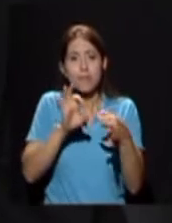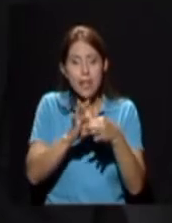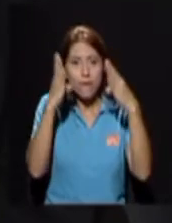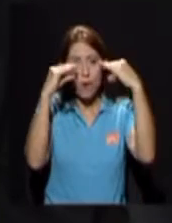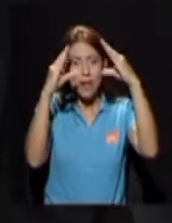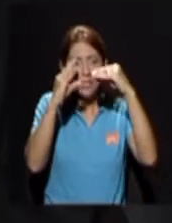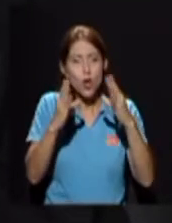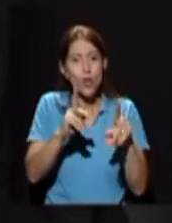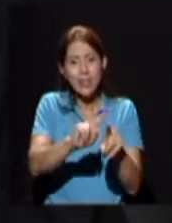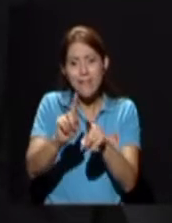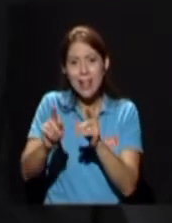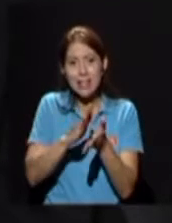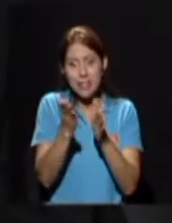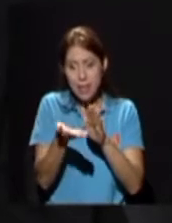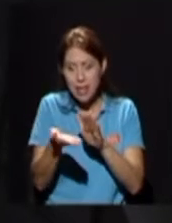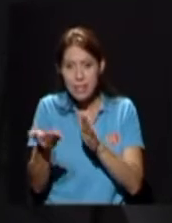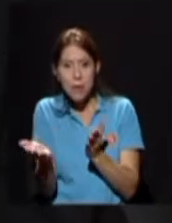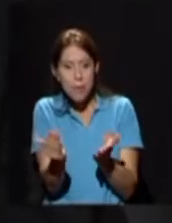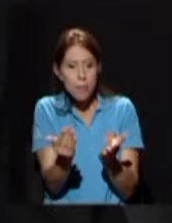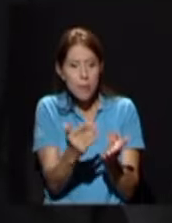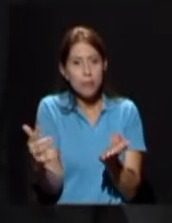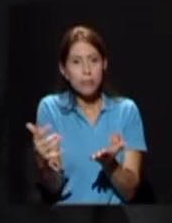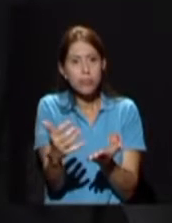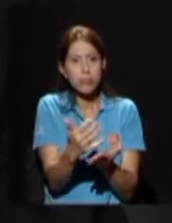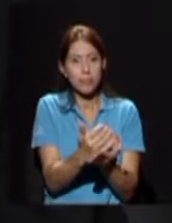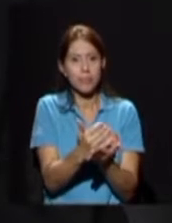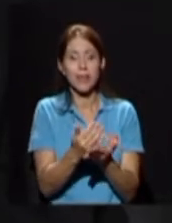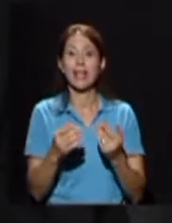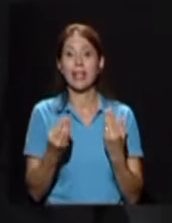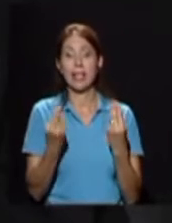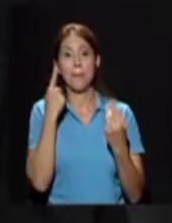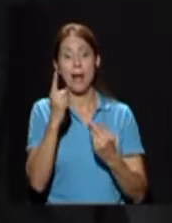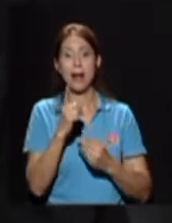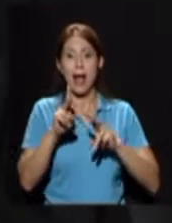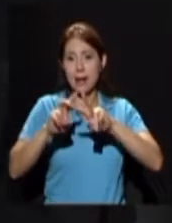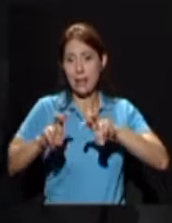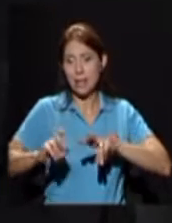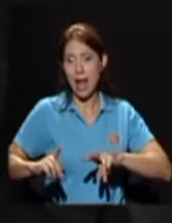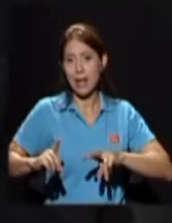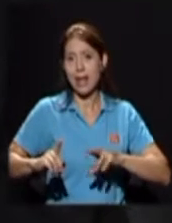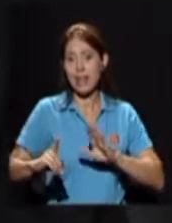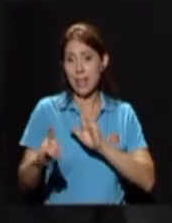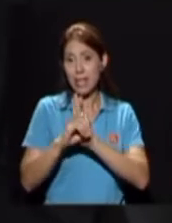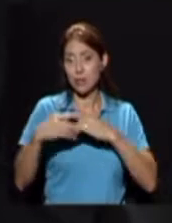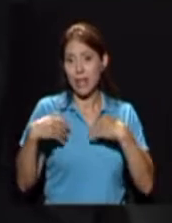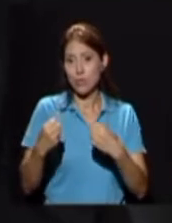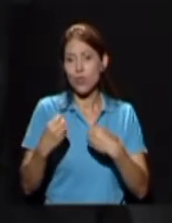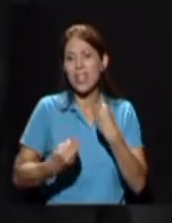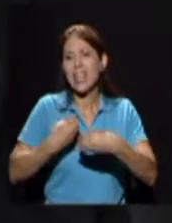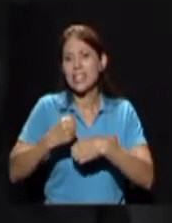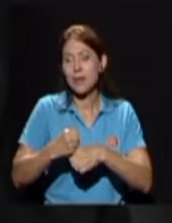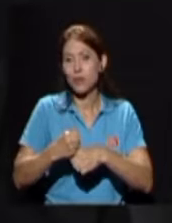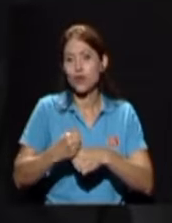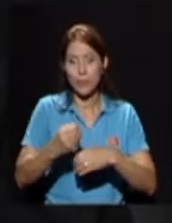los expedientes. Y en el caso de derecho a la salud, lo que hicimos fue aprovechar la información que previamente